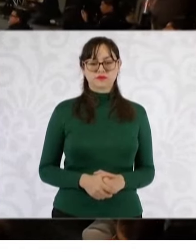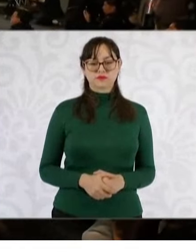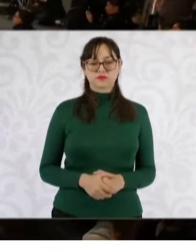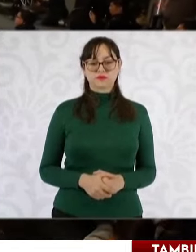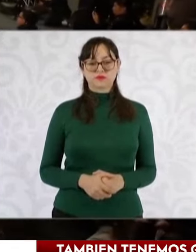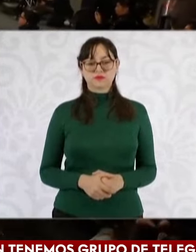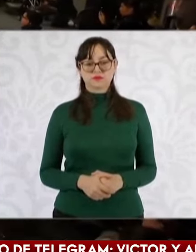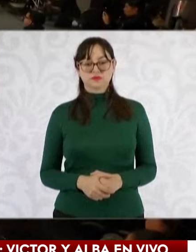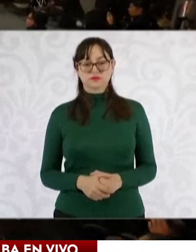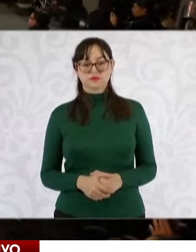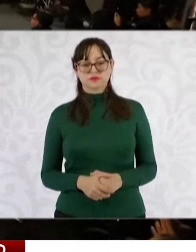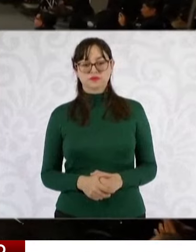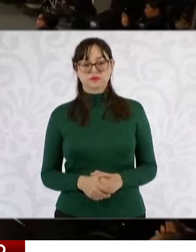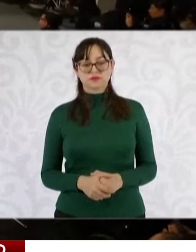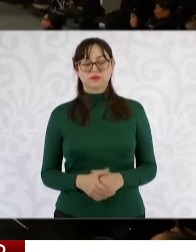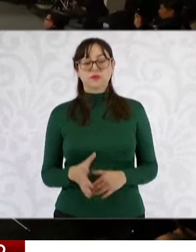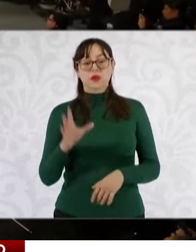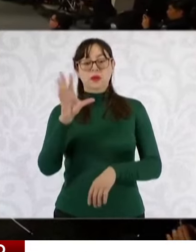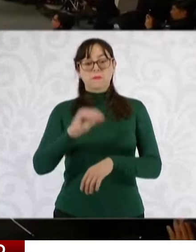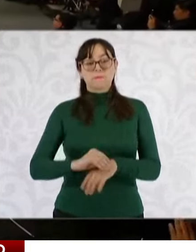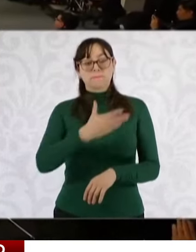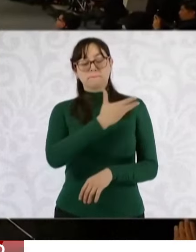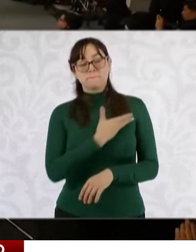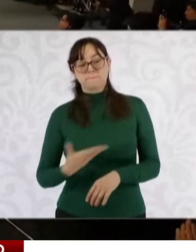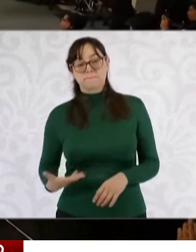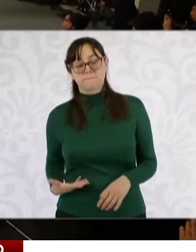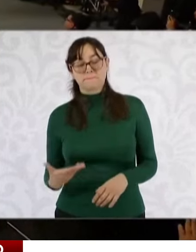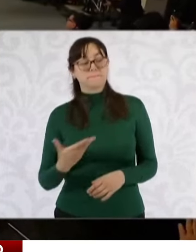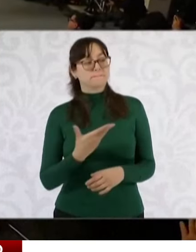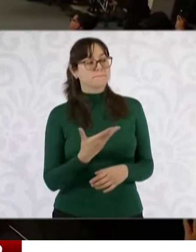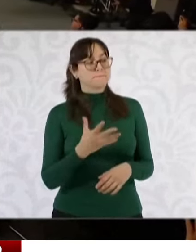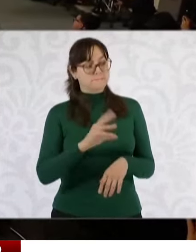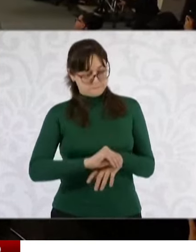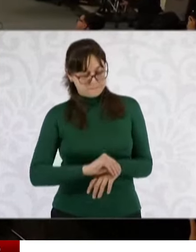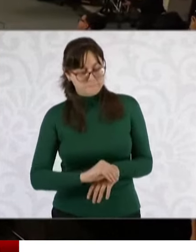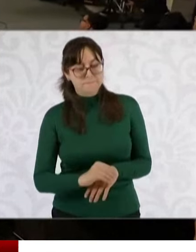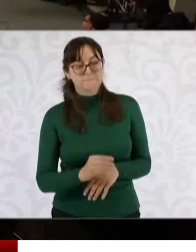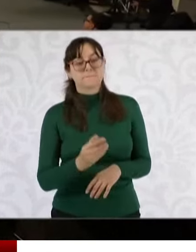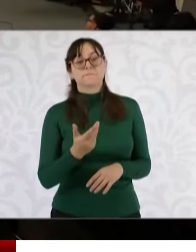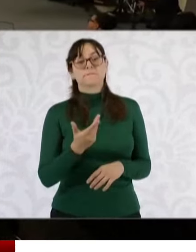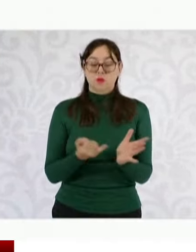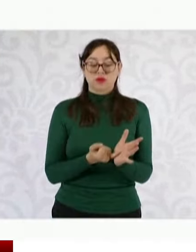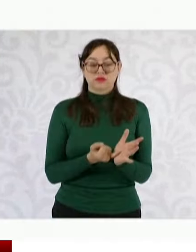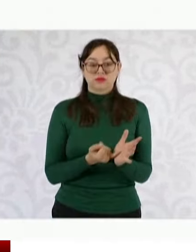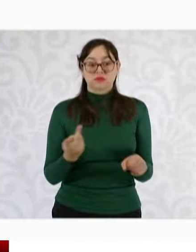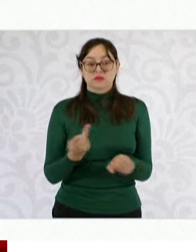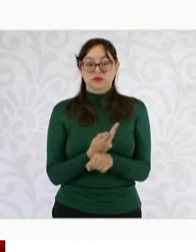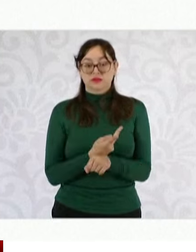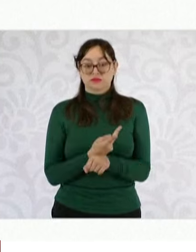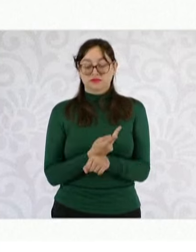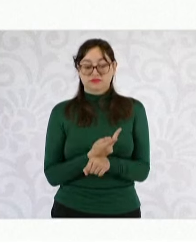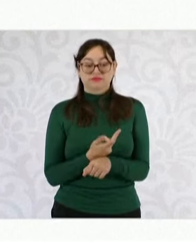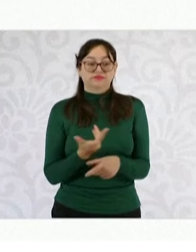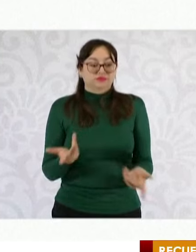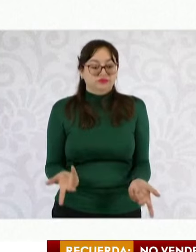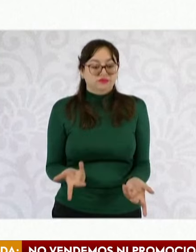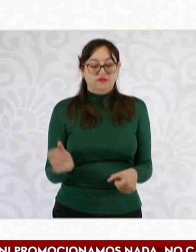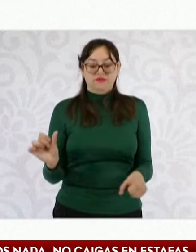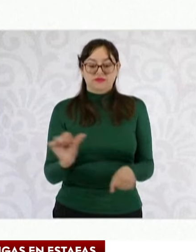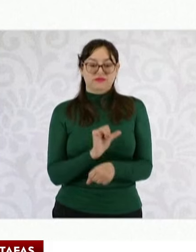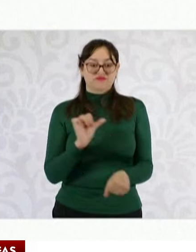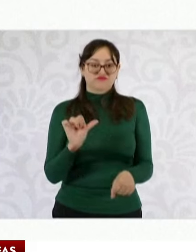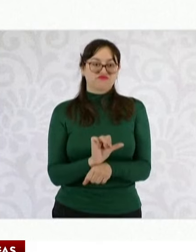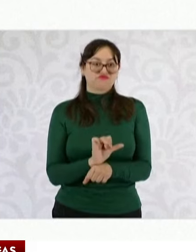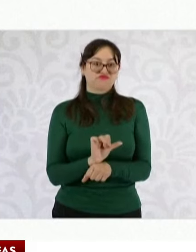señalar las afectaciones que tendría un arancel generalizado a partir de un cálculo basado en cifras de empresas automotrices de Estados Unidos